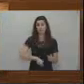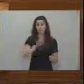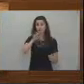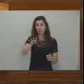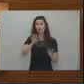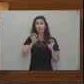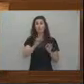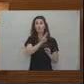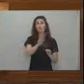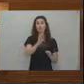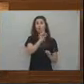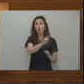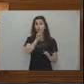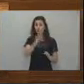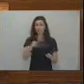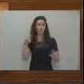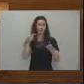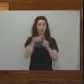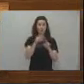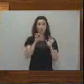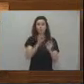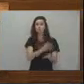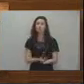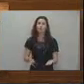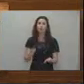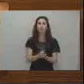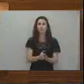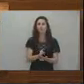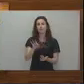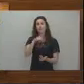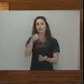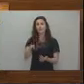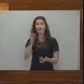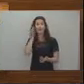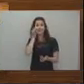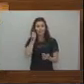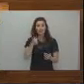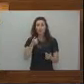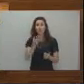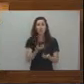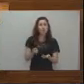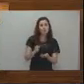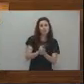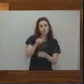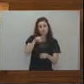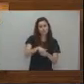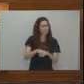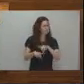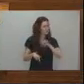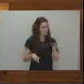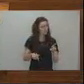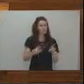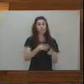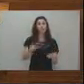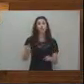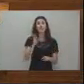no dije que el objetivo fuese que no pasase a segunda vuelta Mercedes Fernández. Lo que dije es que no estoy dispuesto a que se apliquen en Asturias las políticas de